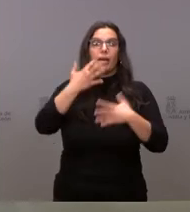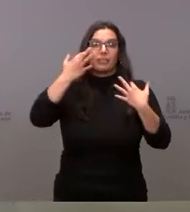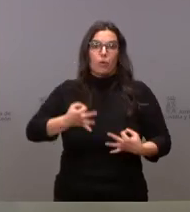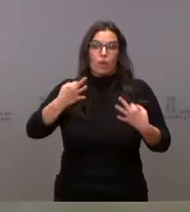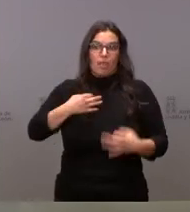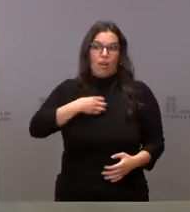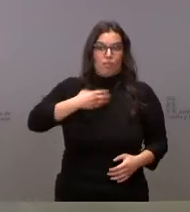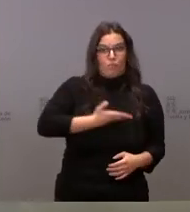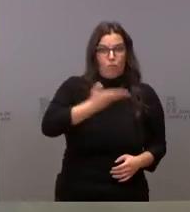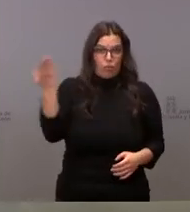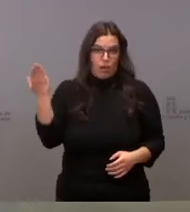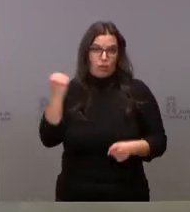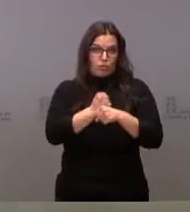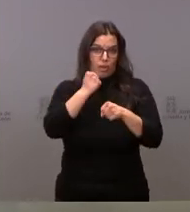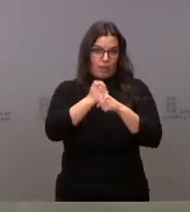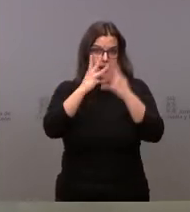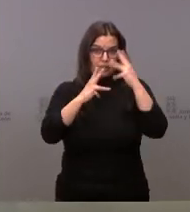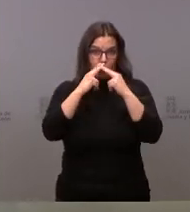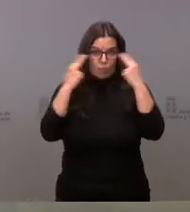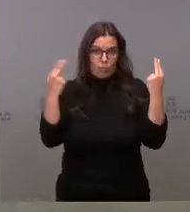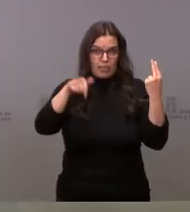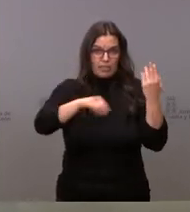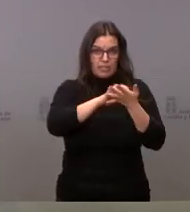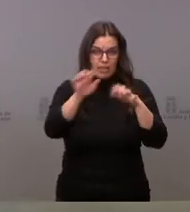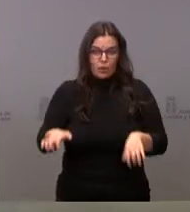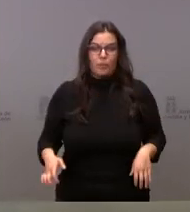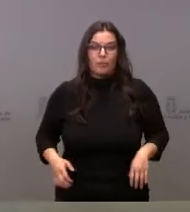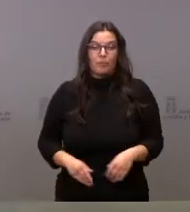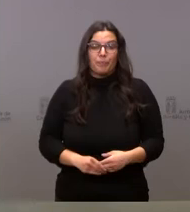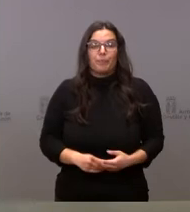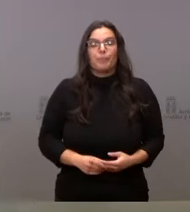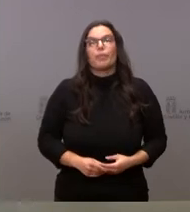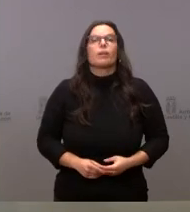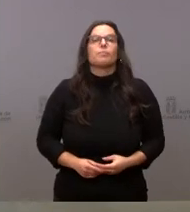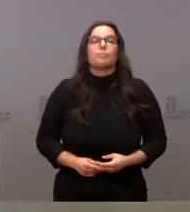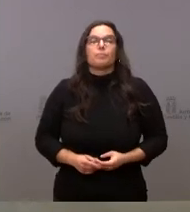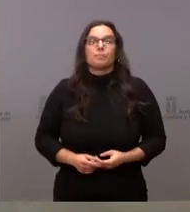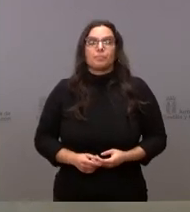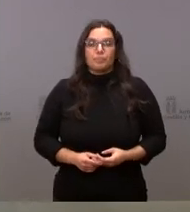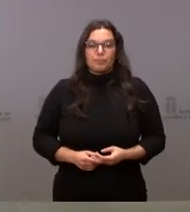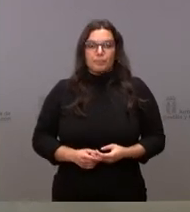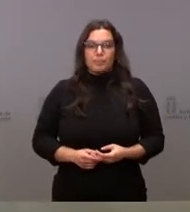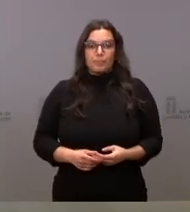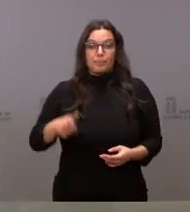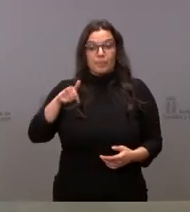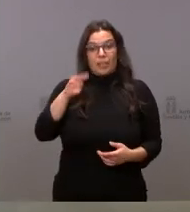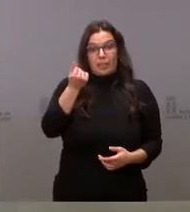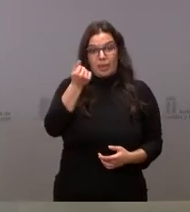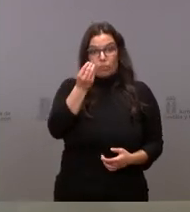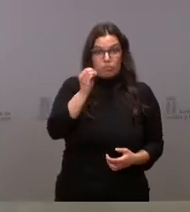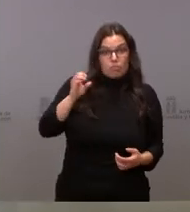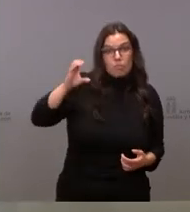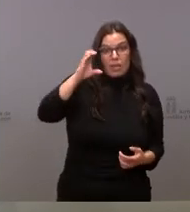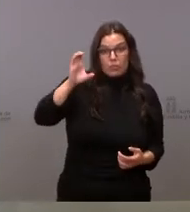públicos al servicio de la administración de castilla y león' y esta cuantía del incremento retributivo será